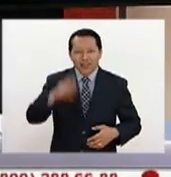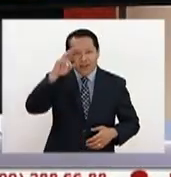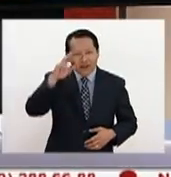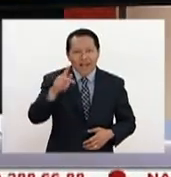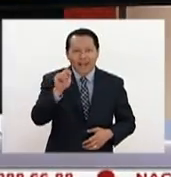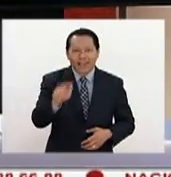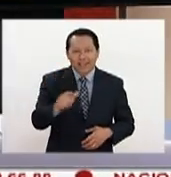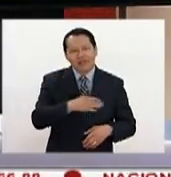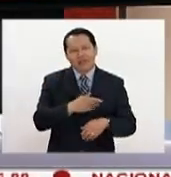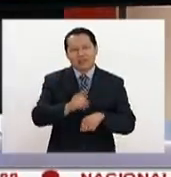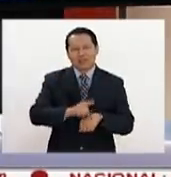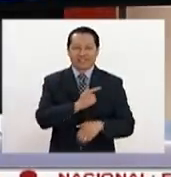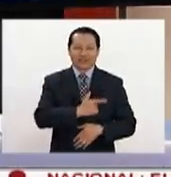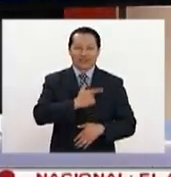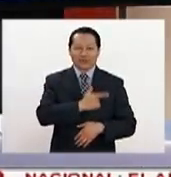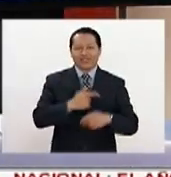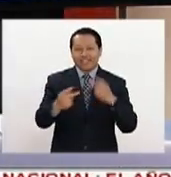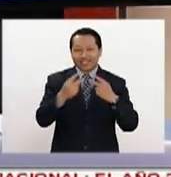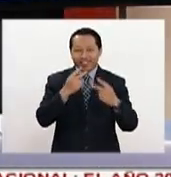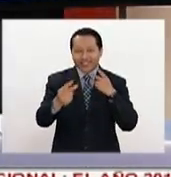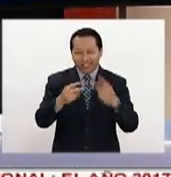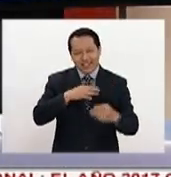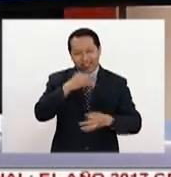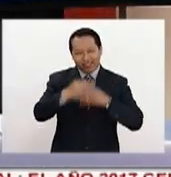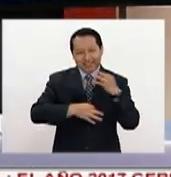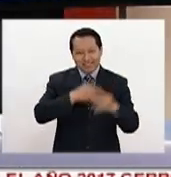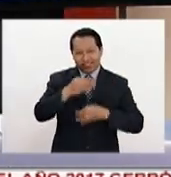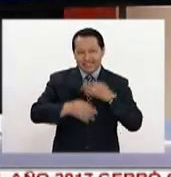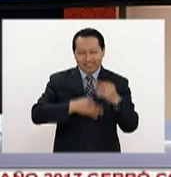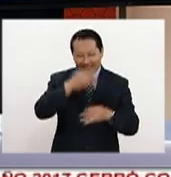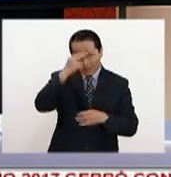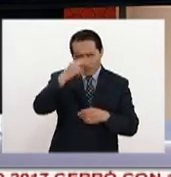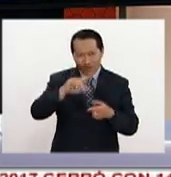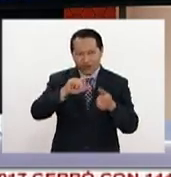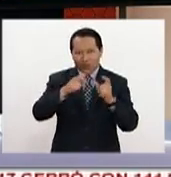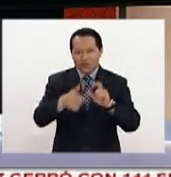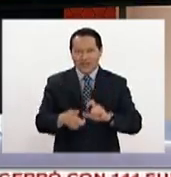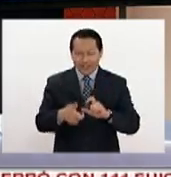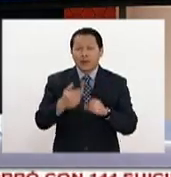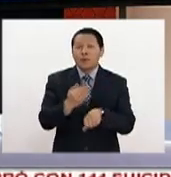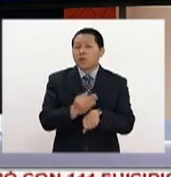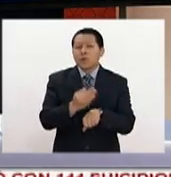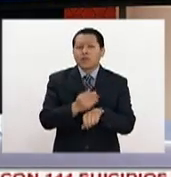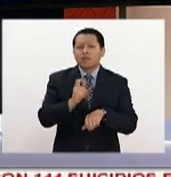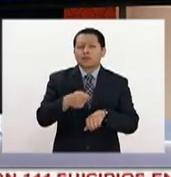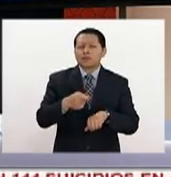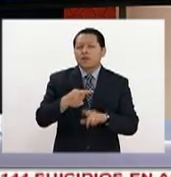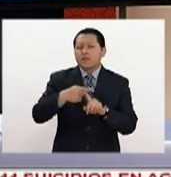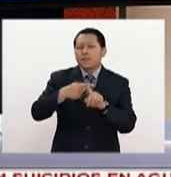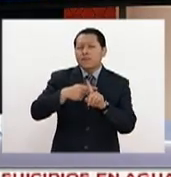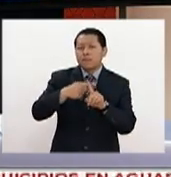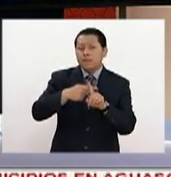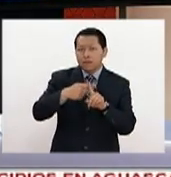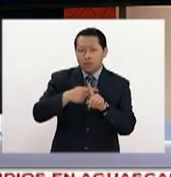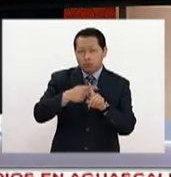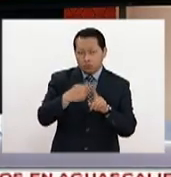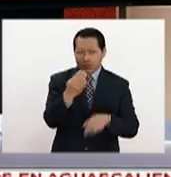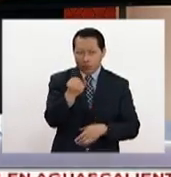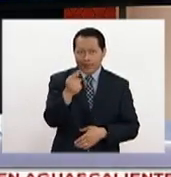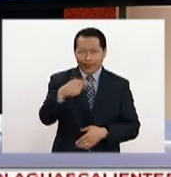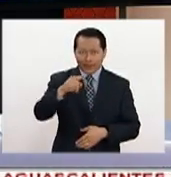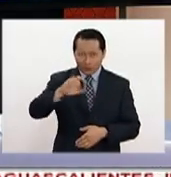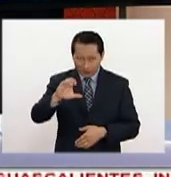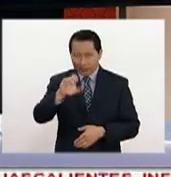Hola, ¿qué tal? Muy buenos días. Qué gusto que nos acompañen en una edición más de México al Día. En este momento la temperatura 9